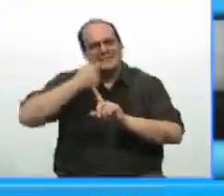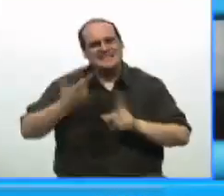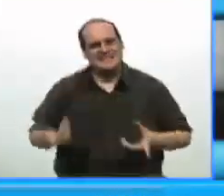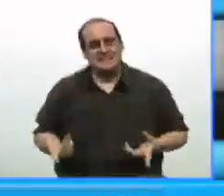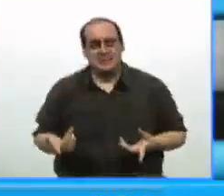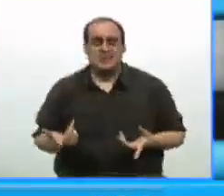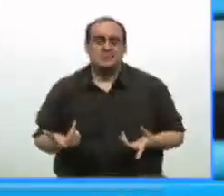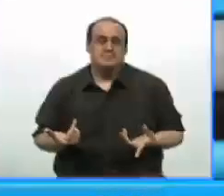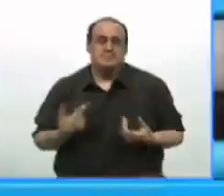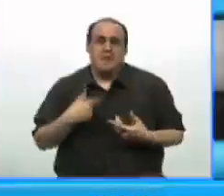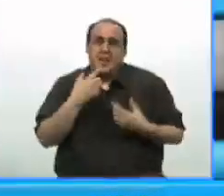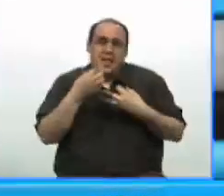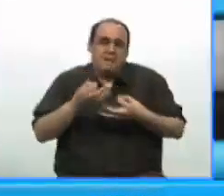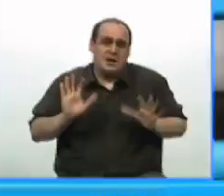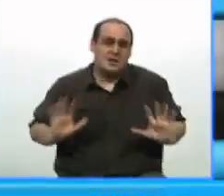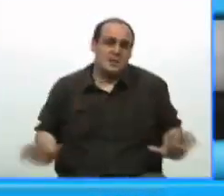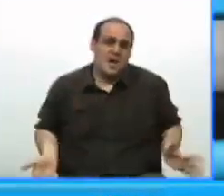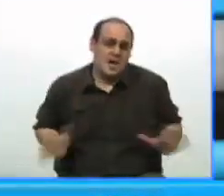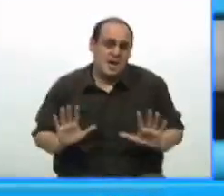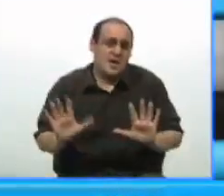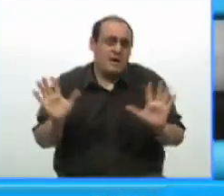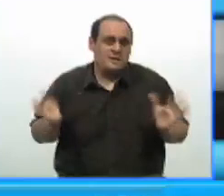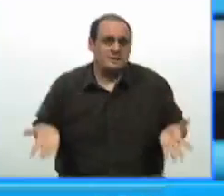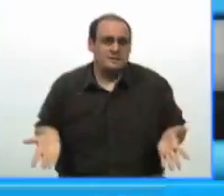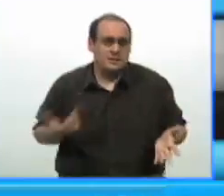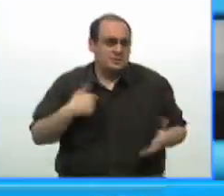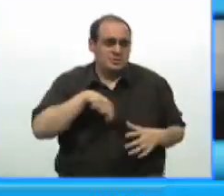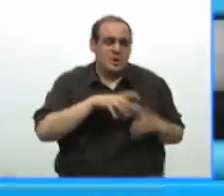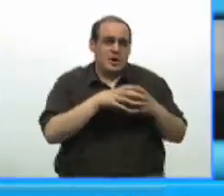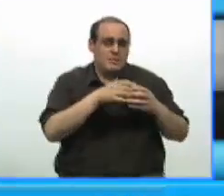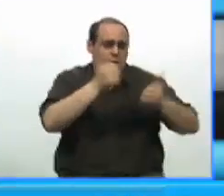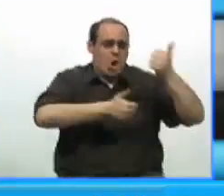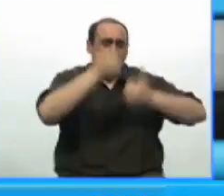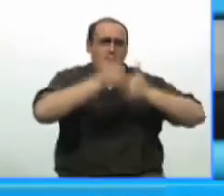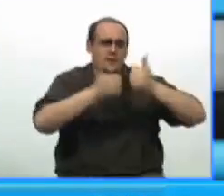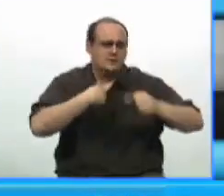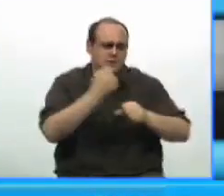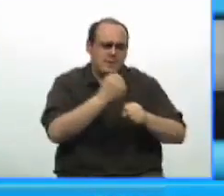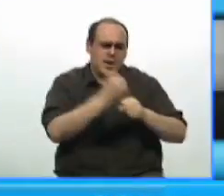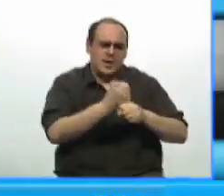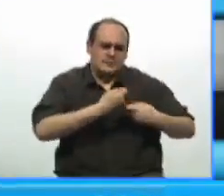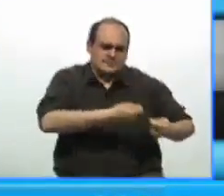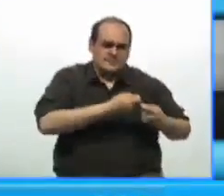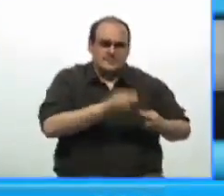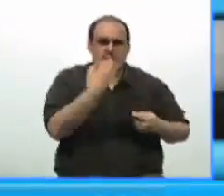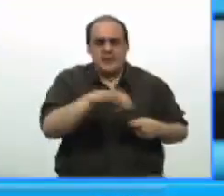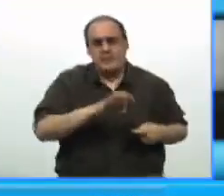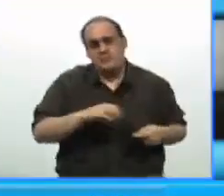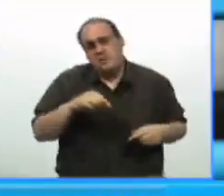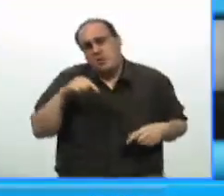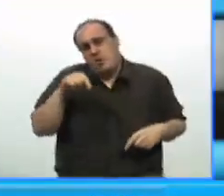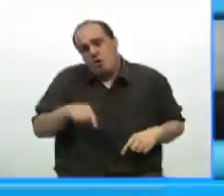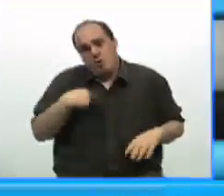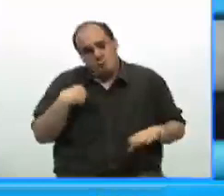una realidad y hay que salir a competir, a trabajar, a hacer el trabajo, y bueno, hoy nos toca estar a nosotros